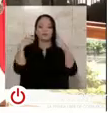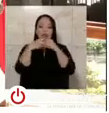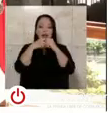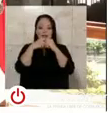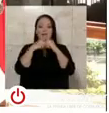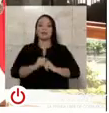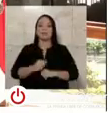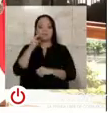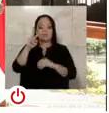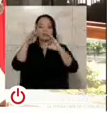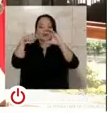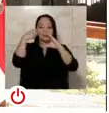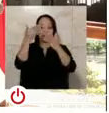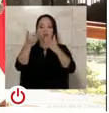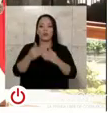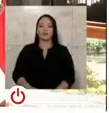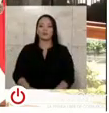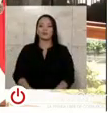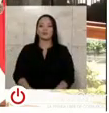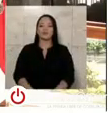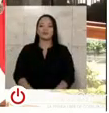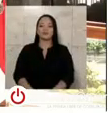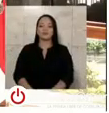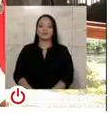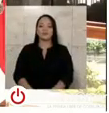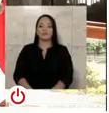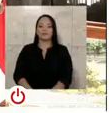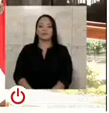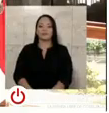eléctricas. Antes, observamos el siguiente video.